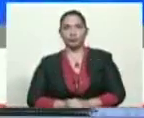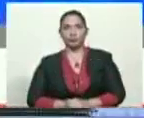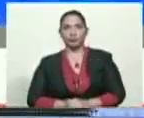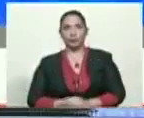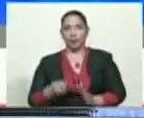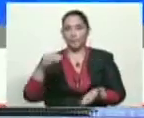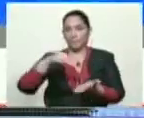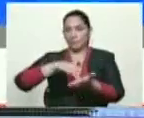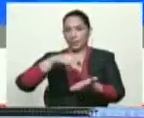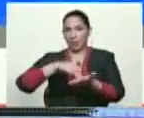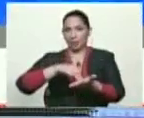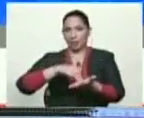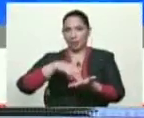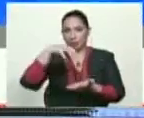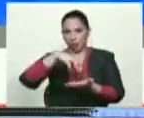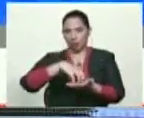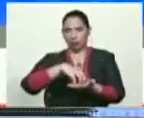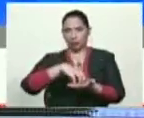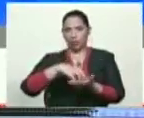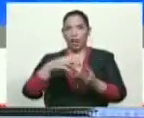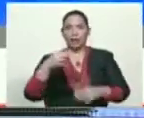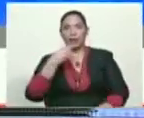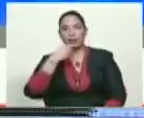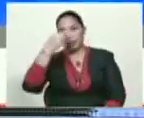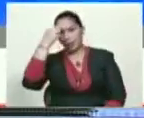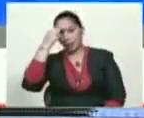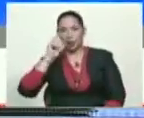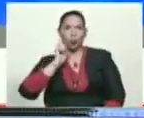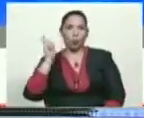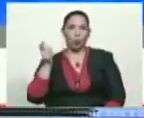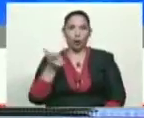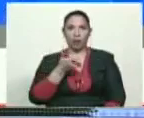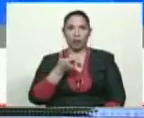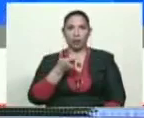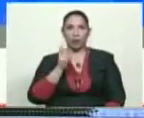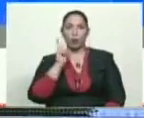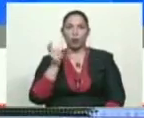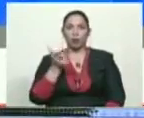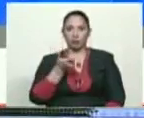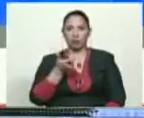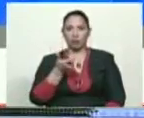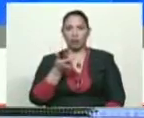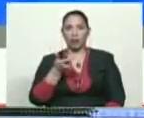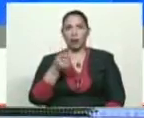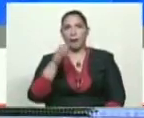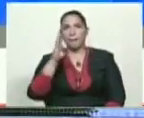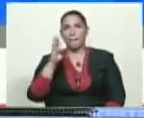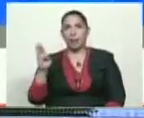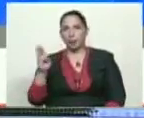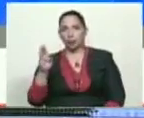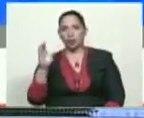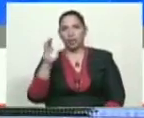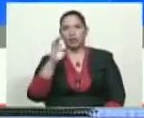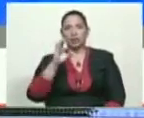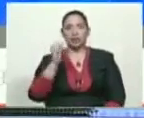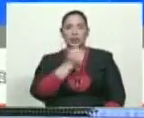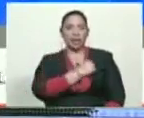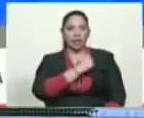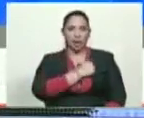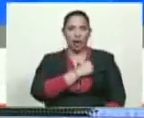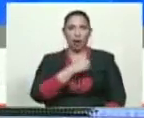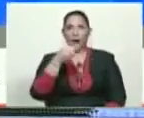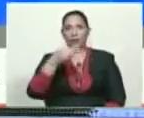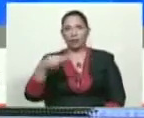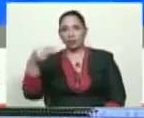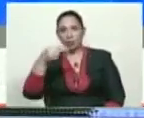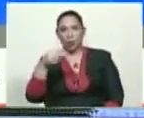miranda los tekis guarenas guatire baruta chacao el hatillo y petare